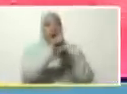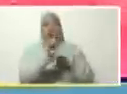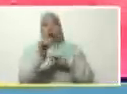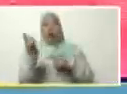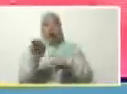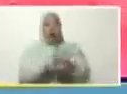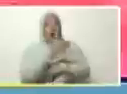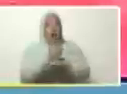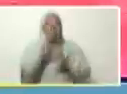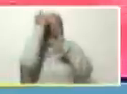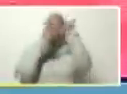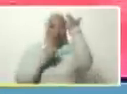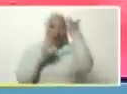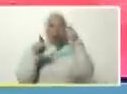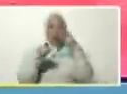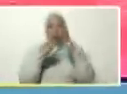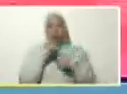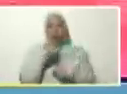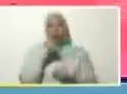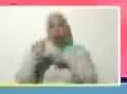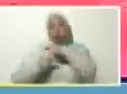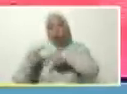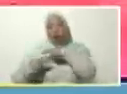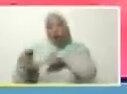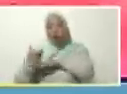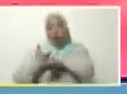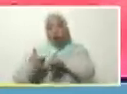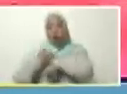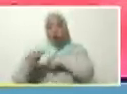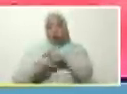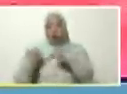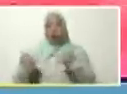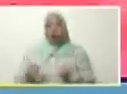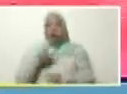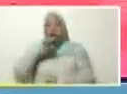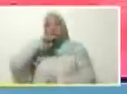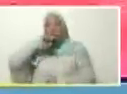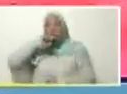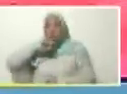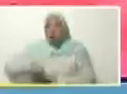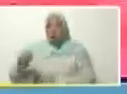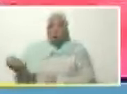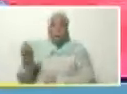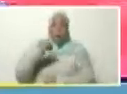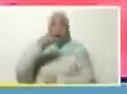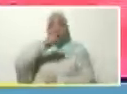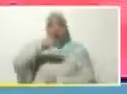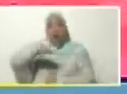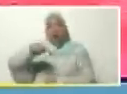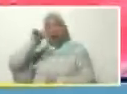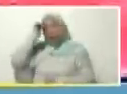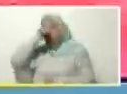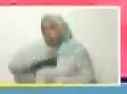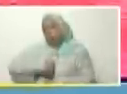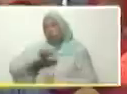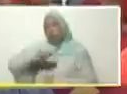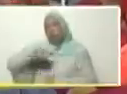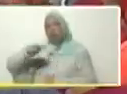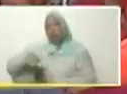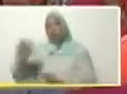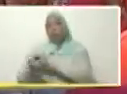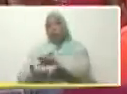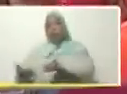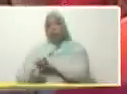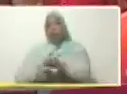al comandante Chávez, al gobierno revolucionario, para generar más odio, más intolerancia, y creían ellos generar una